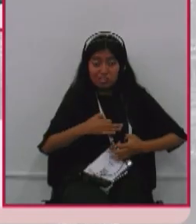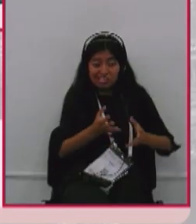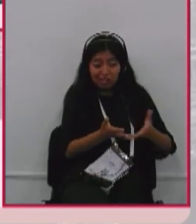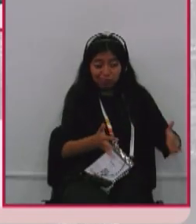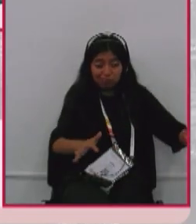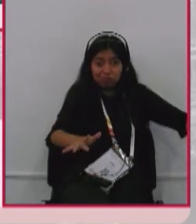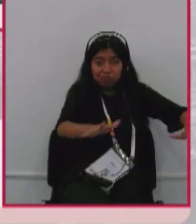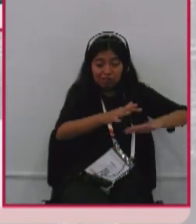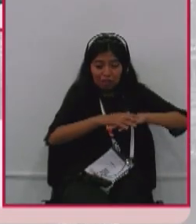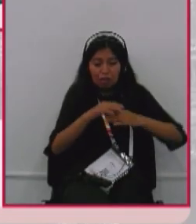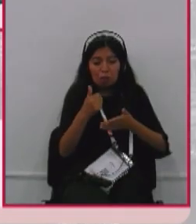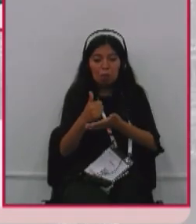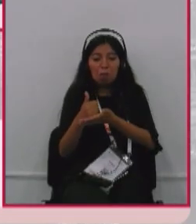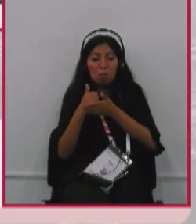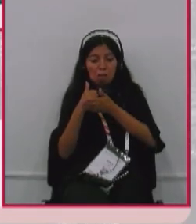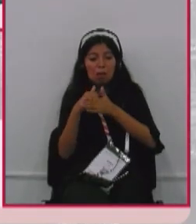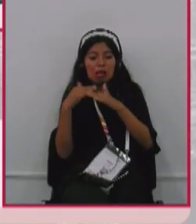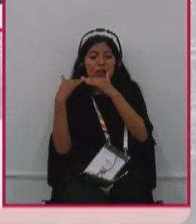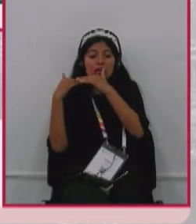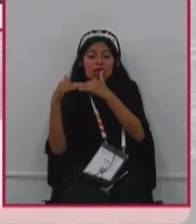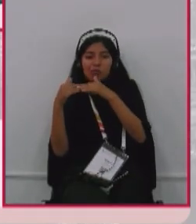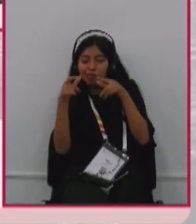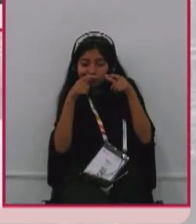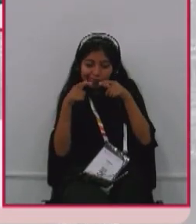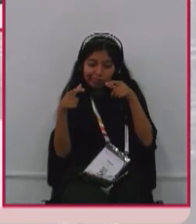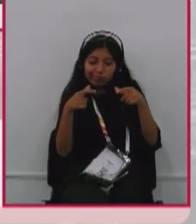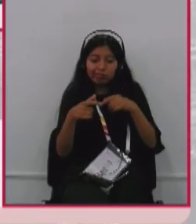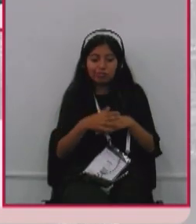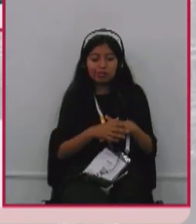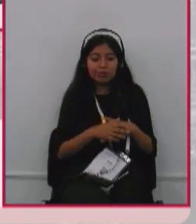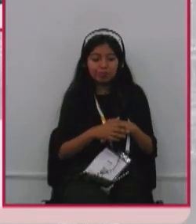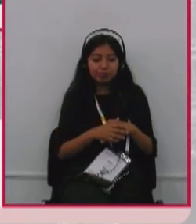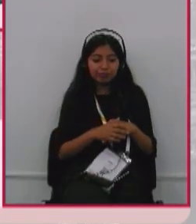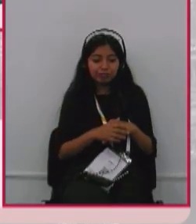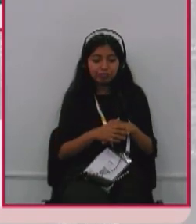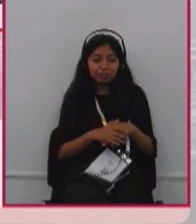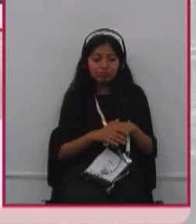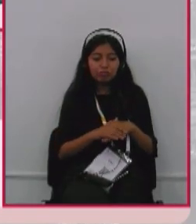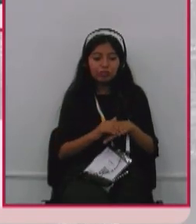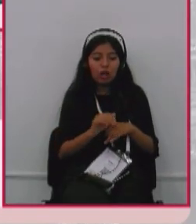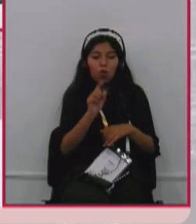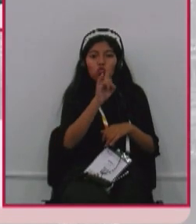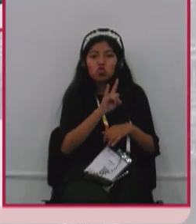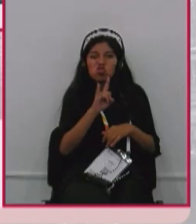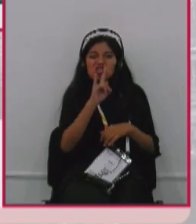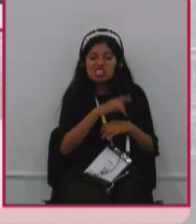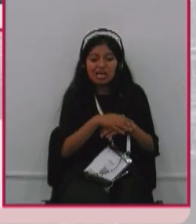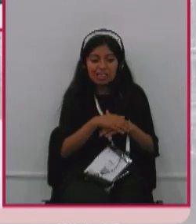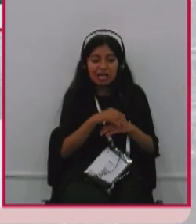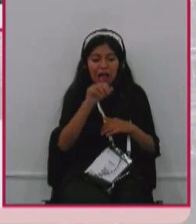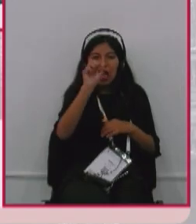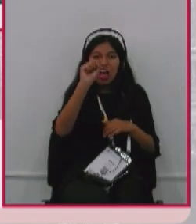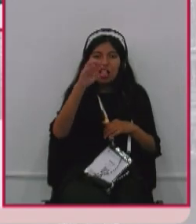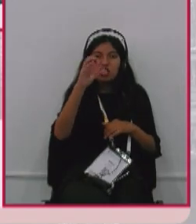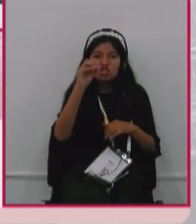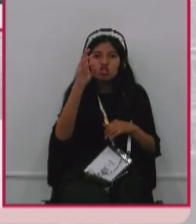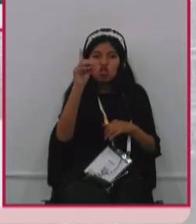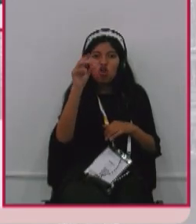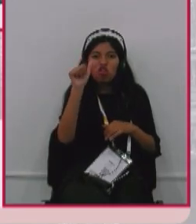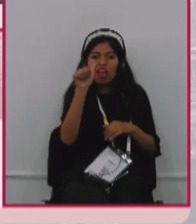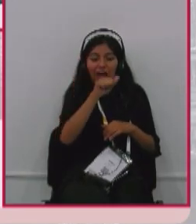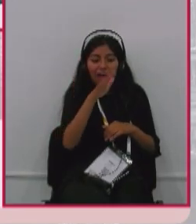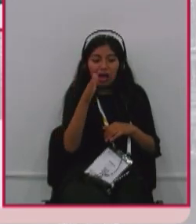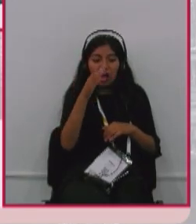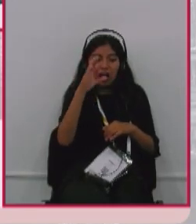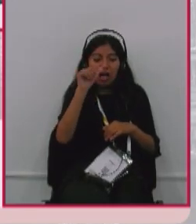algunos controles que hemos puesto para este proyecto del injection leaching. Y el tema de soda cáustica también nos ayuda, ¿no?